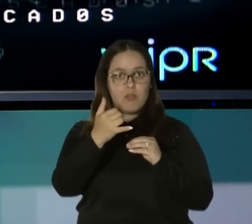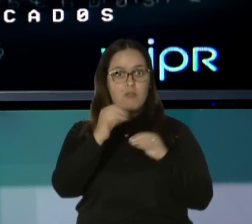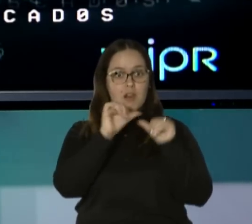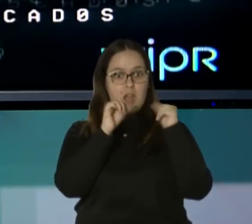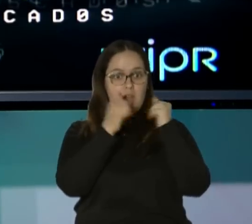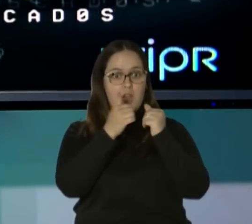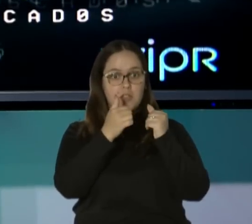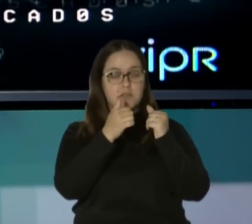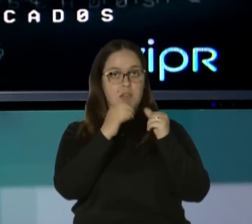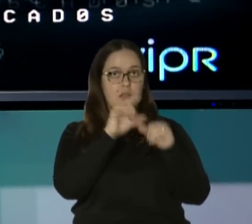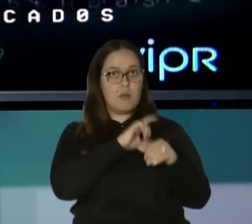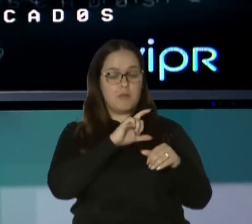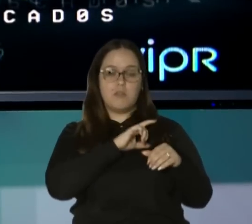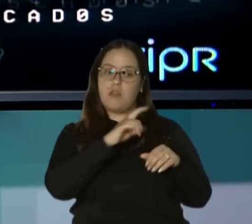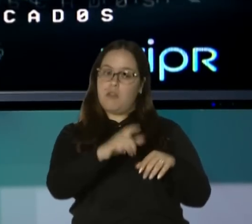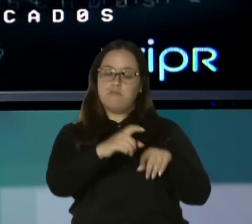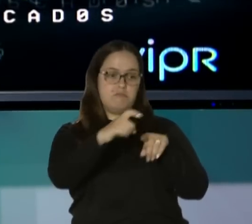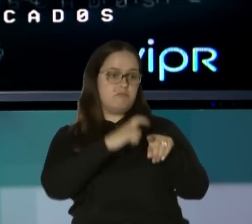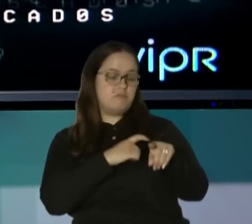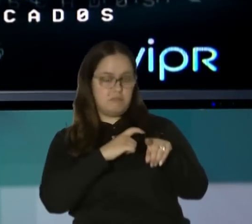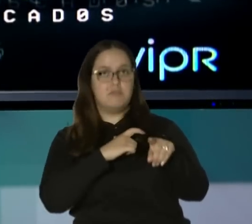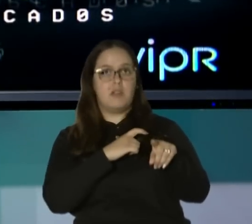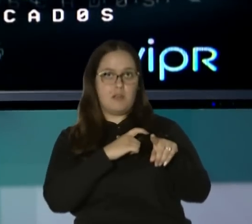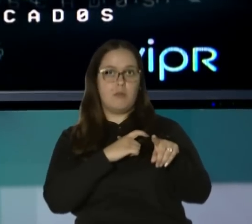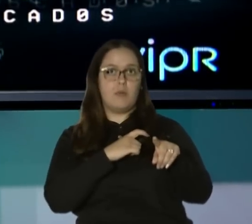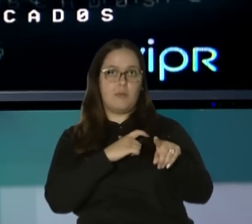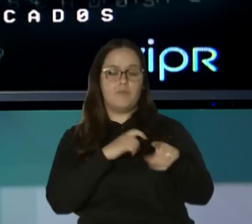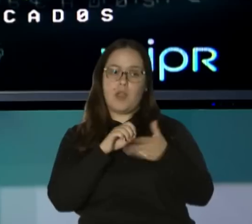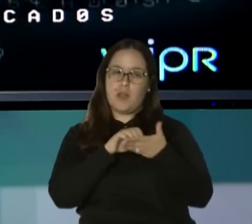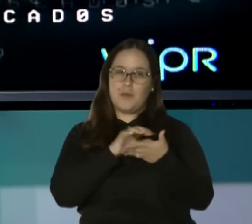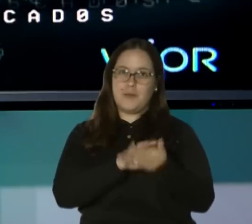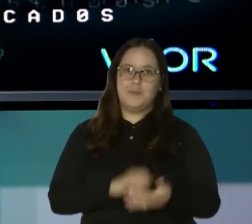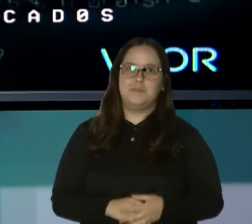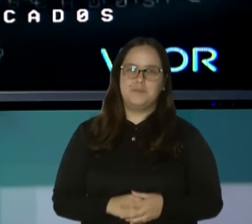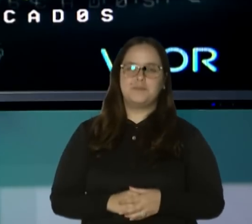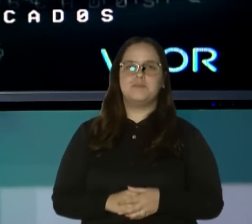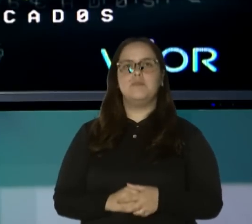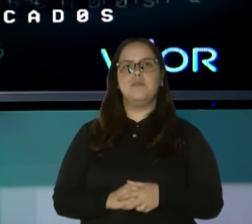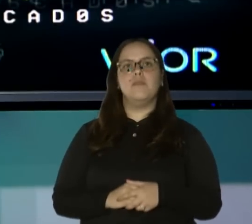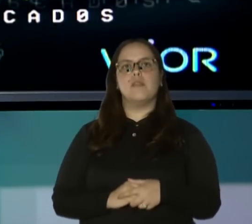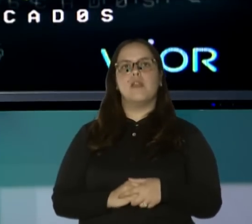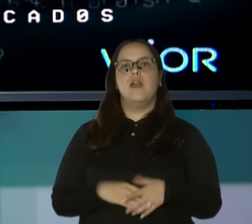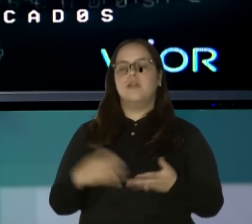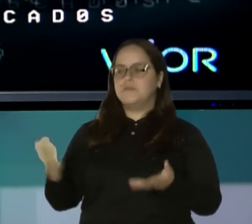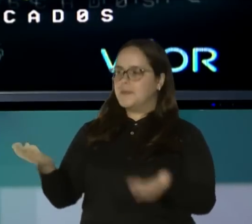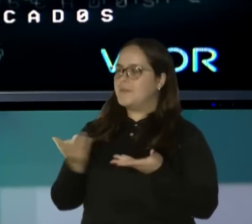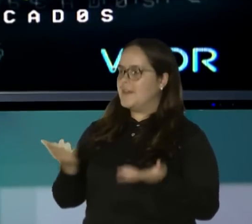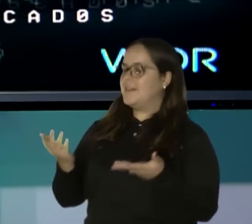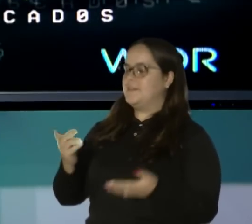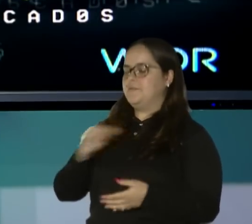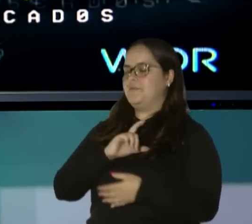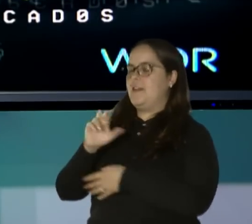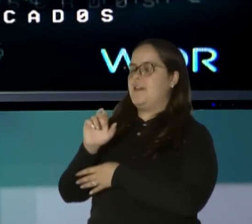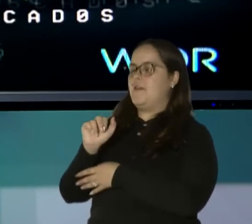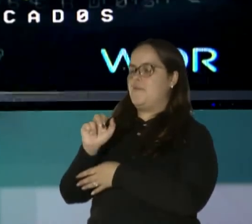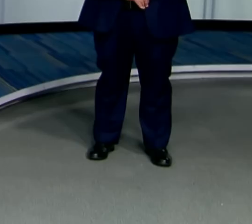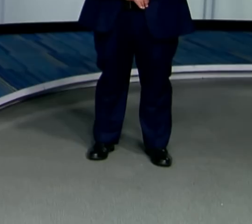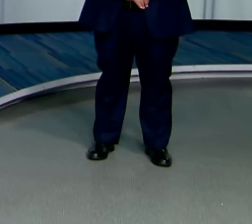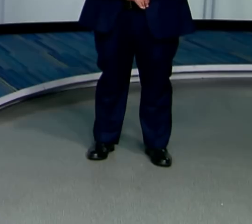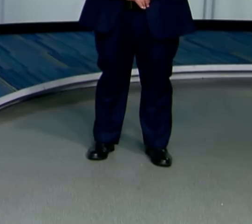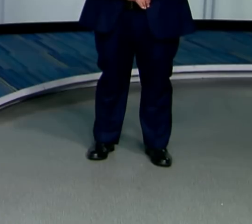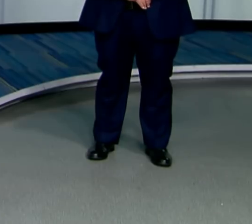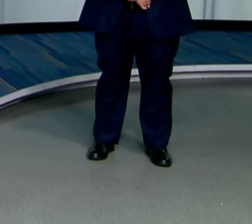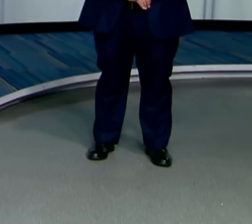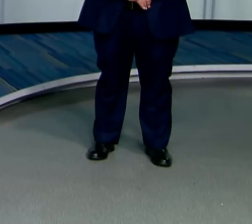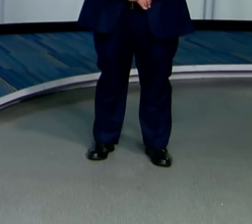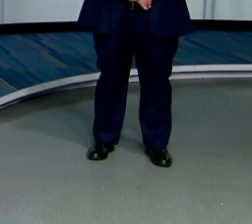no es que usted lo arresta. Comuníquese con las autoridades pertinentes. Le damos la bienvenida al teniente Raúl Negrón, director de la División de Arrestos Especiales y